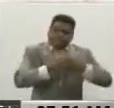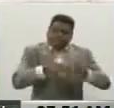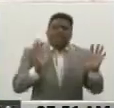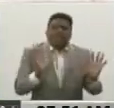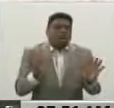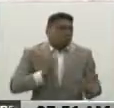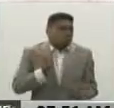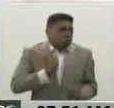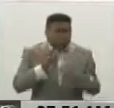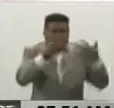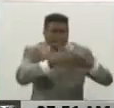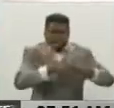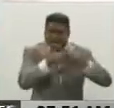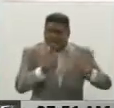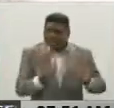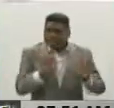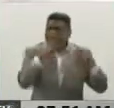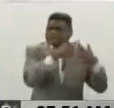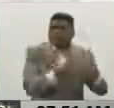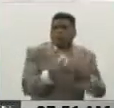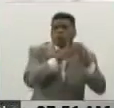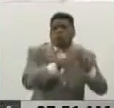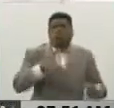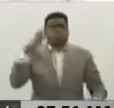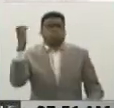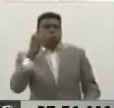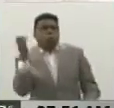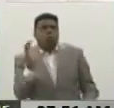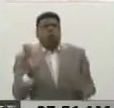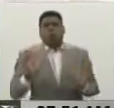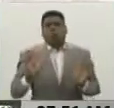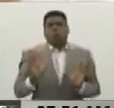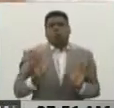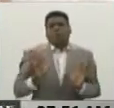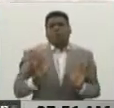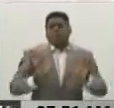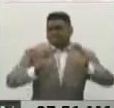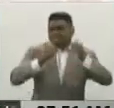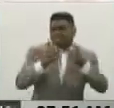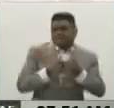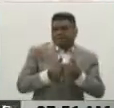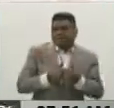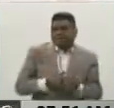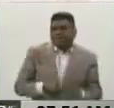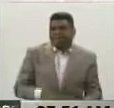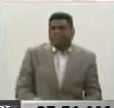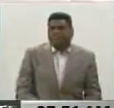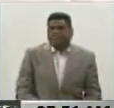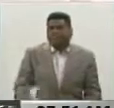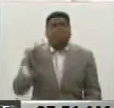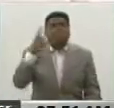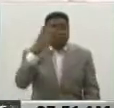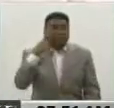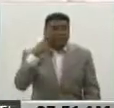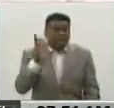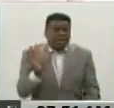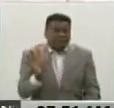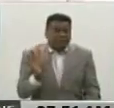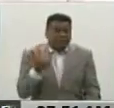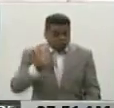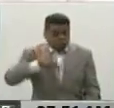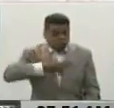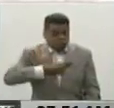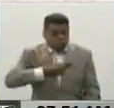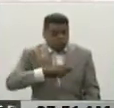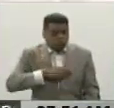cualquier otra empresa, en Estados Unidos, en Europa, nacen en esos espacios. Y nosotros tenemos que estar muy pendientes de eso, y eso es algo que se da en la formación.